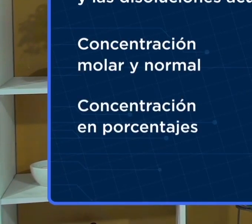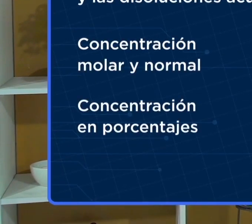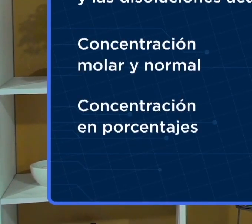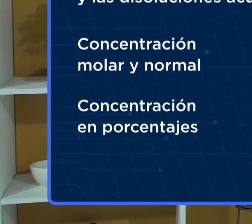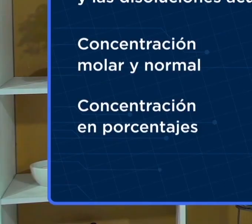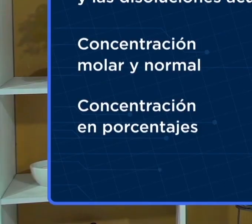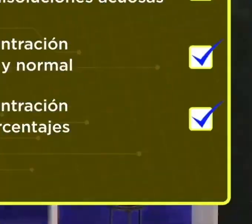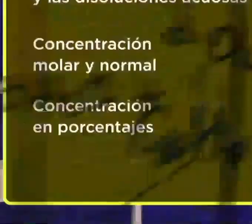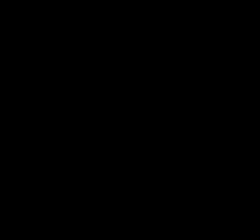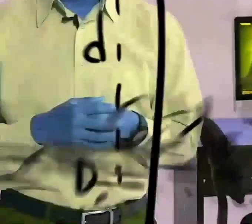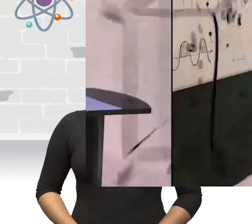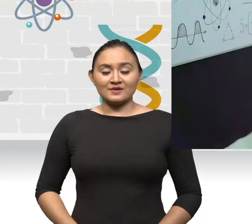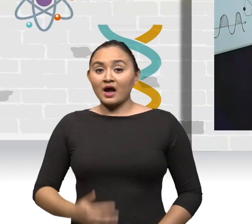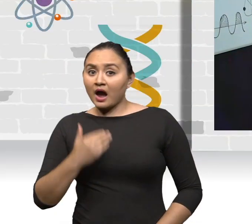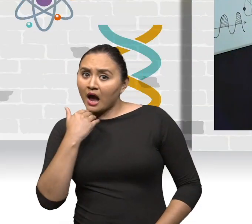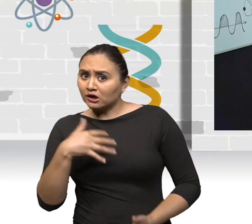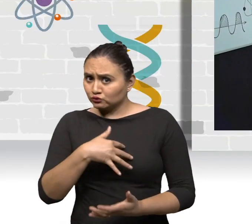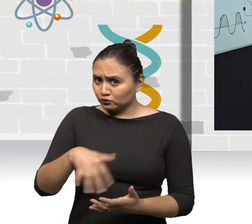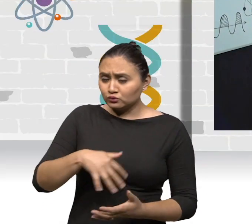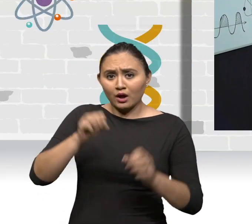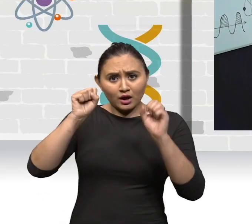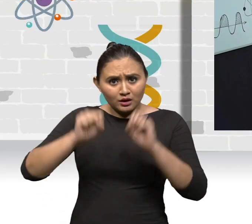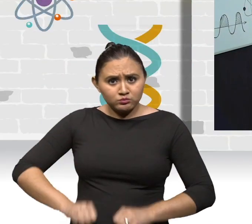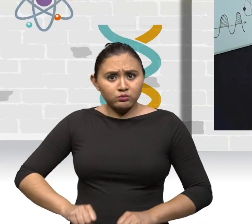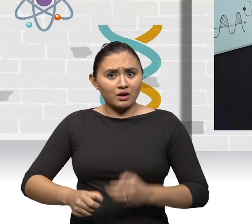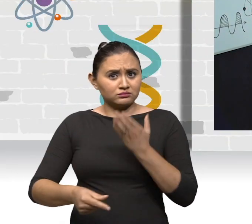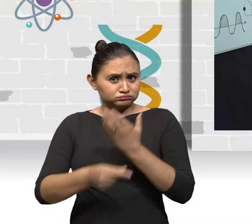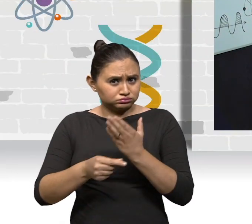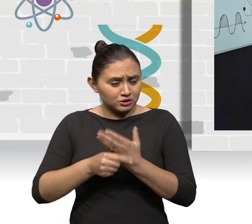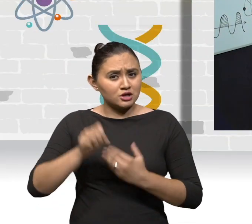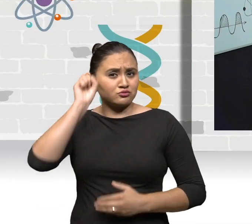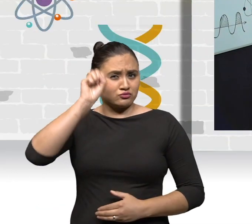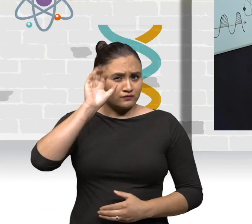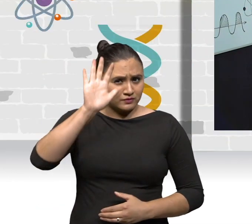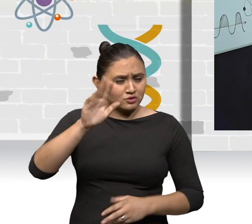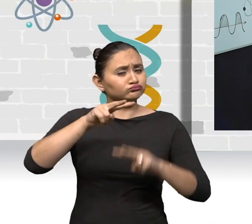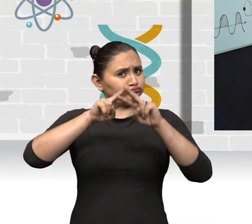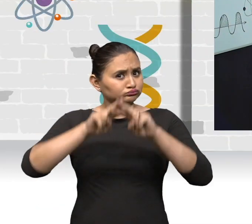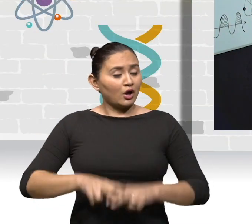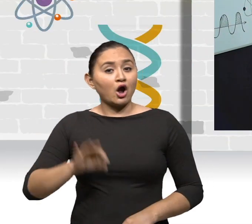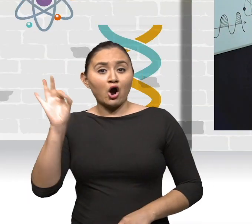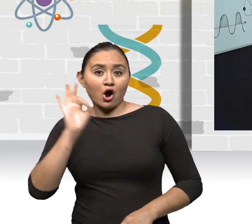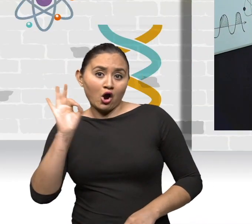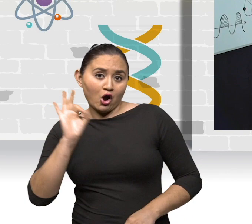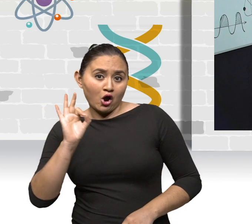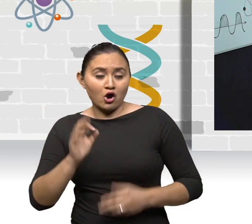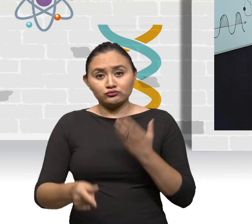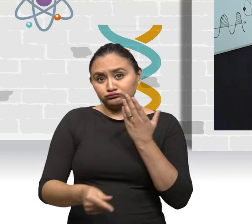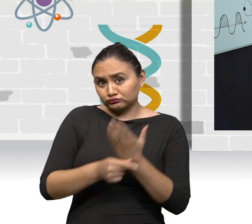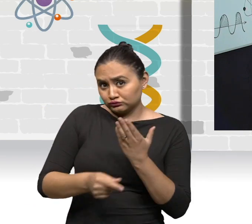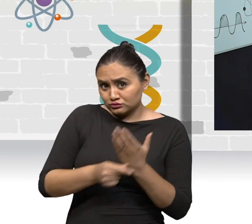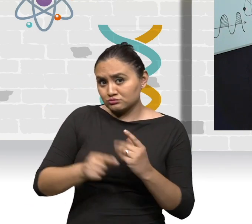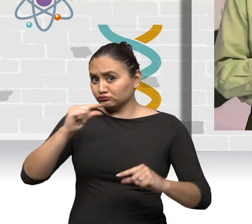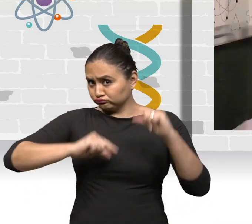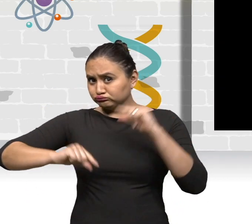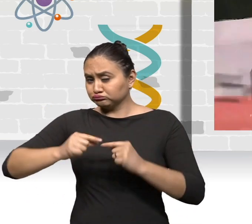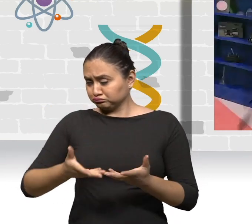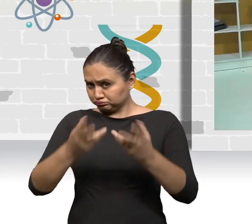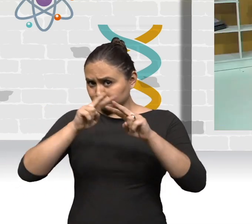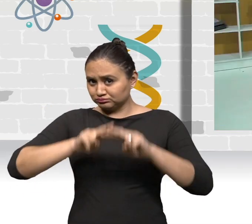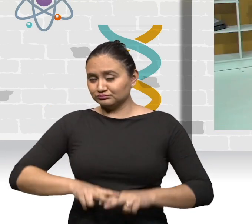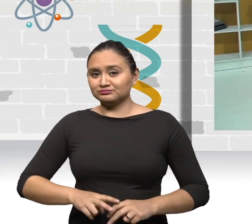concentración en porcentajes. Si tienes alguna duda al respecto, puedes revisar los videos correspondientes o si no, revisar tu libro de